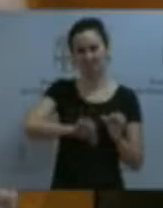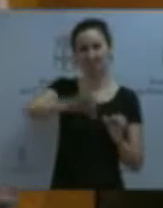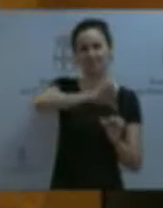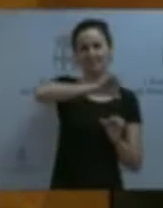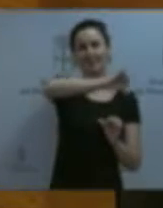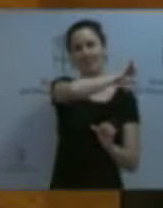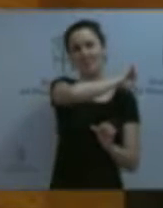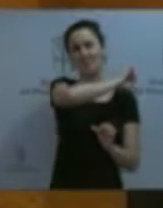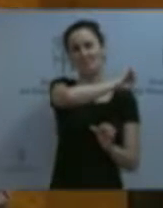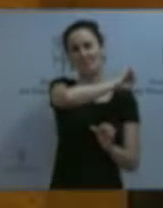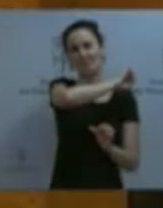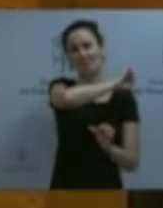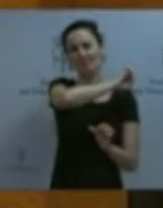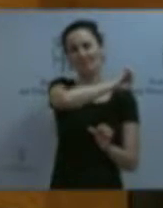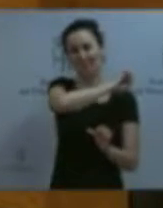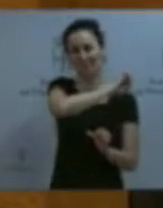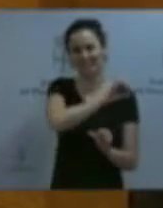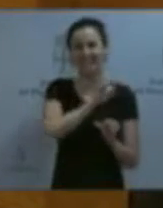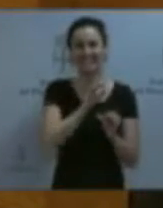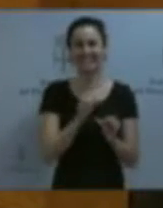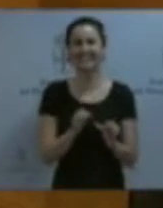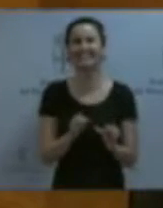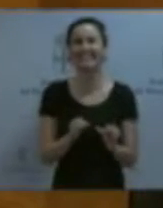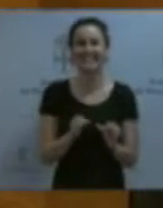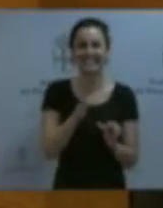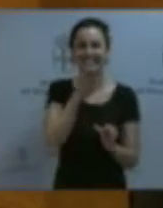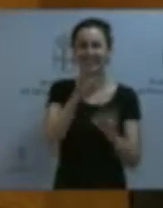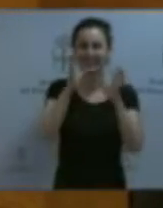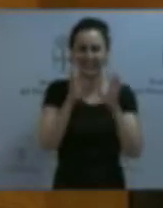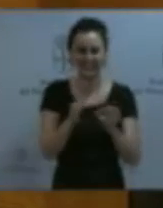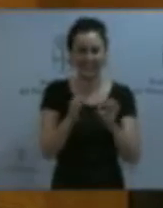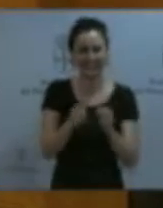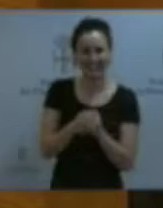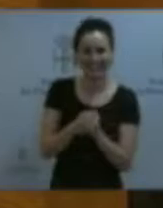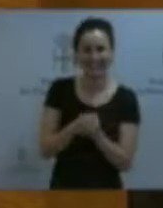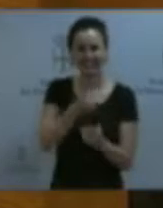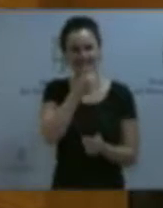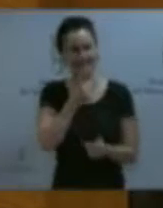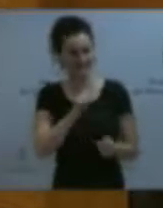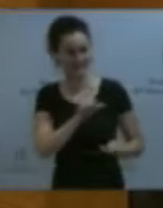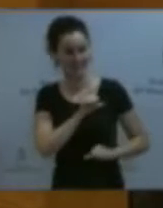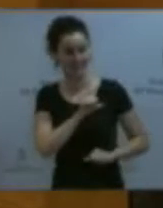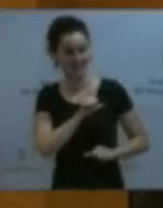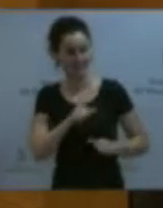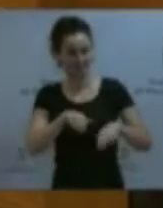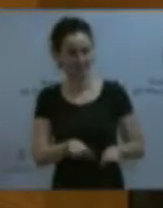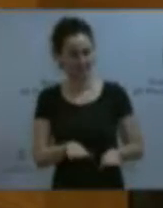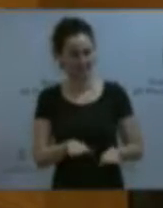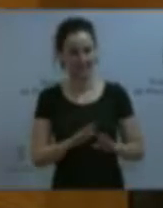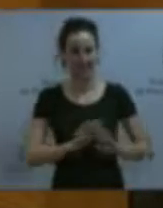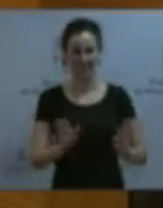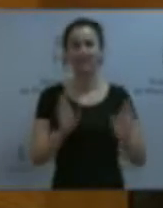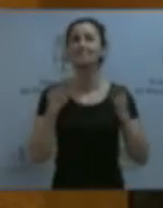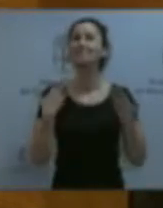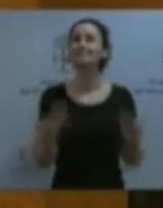pues, bueno, nos constata ahora que todavía no movió un dedo ni parece que lo vaya a mover. Y mira que es bien fácil